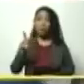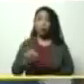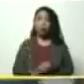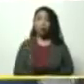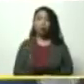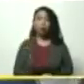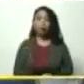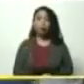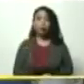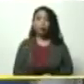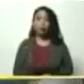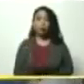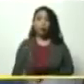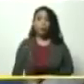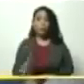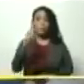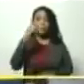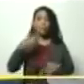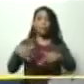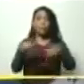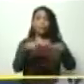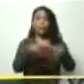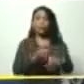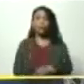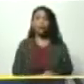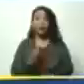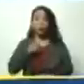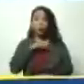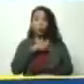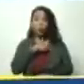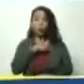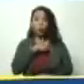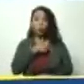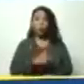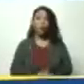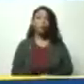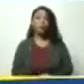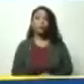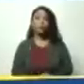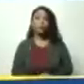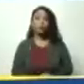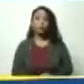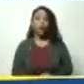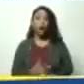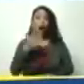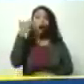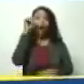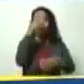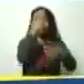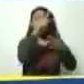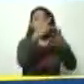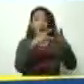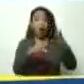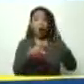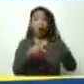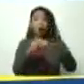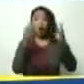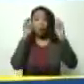bueno en primer lugar nosotros tenemos varias líneas de diálogo